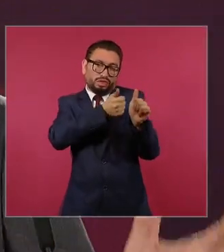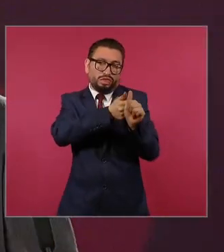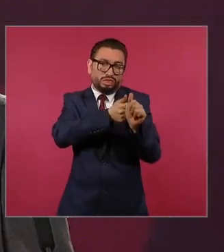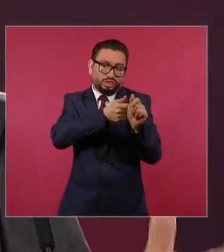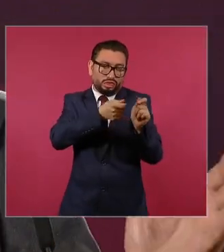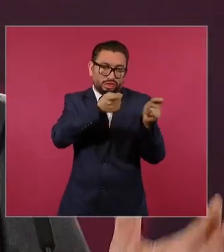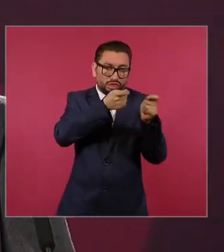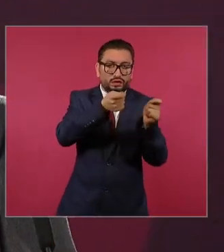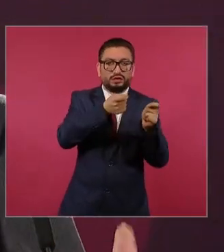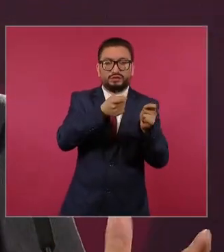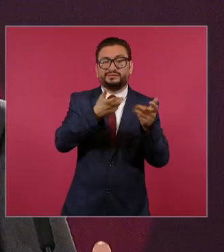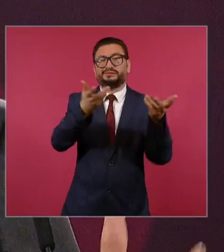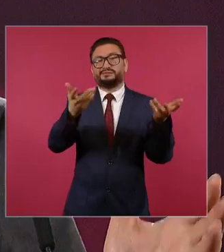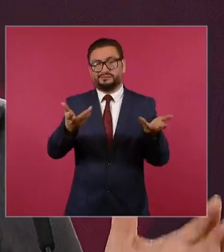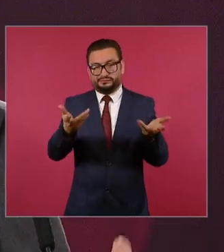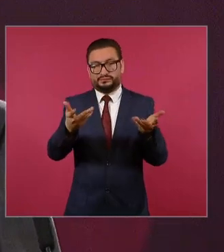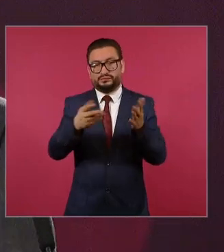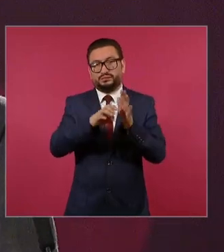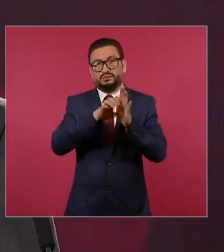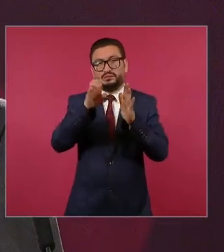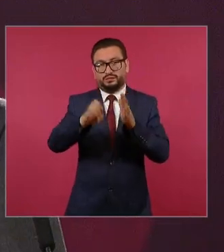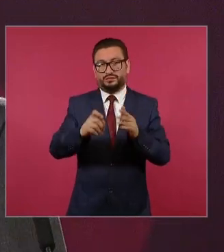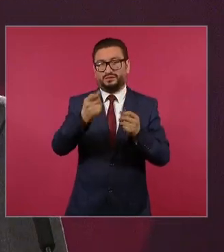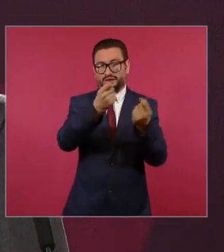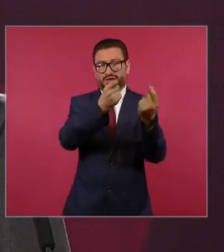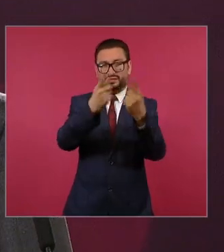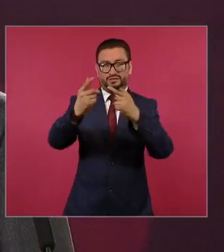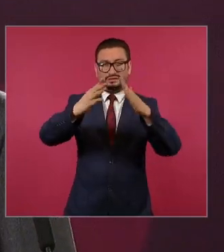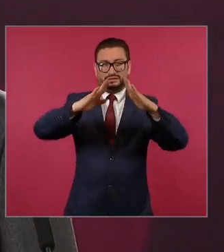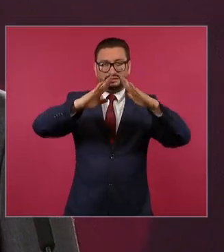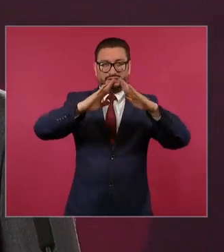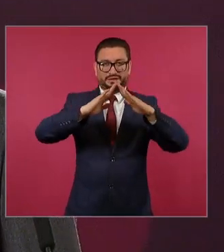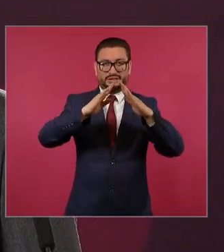Imagínense, casas encuestadoras, ¿no?